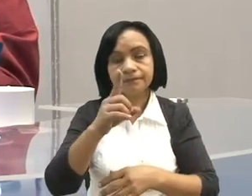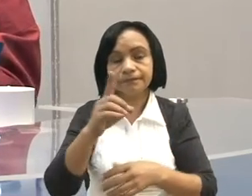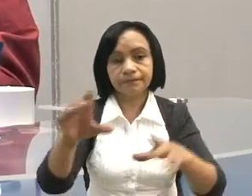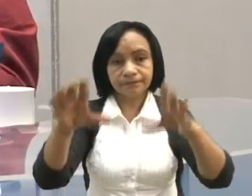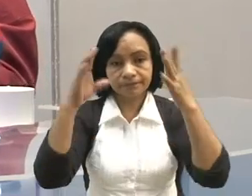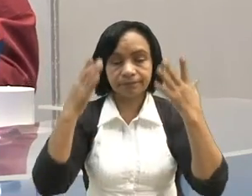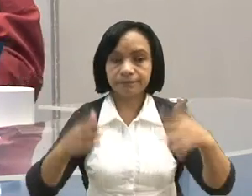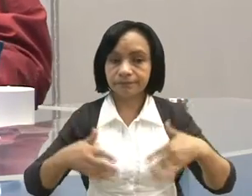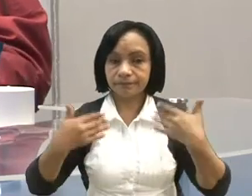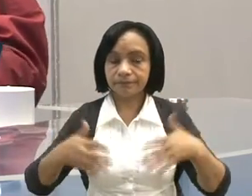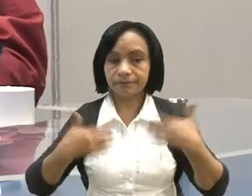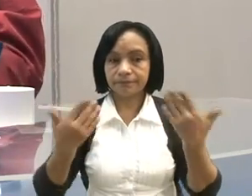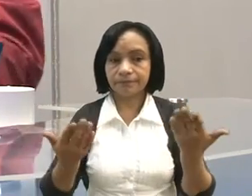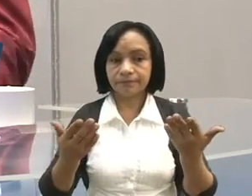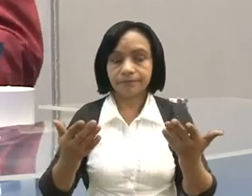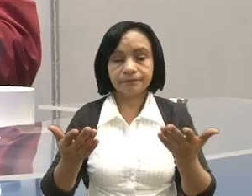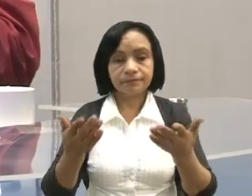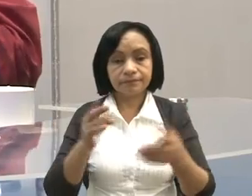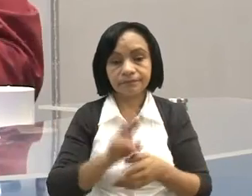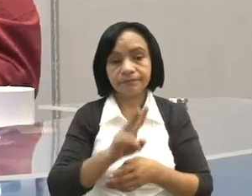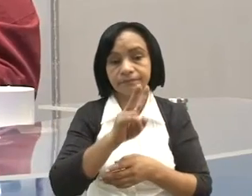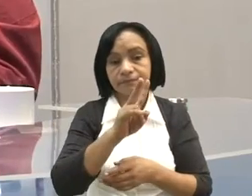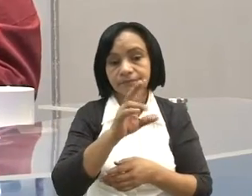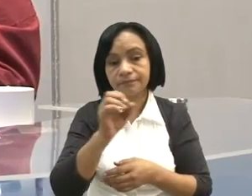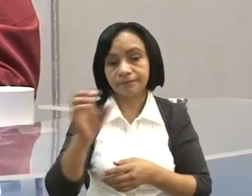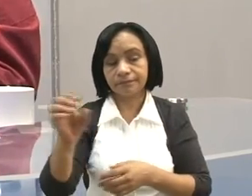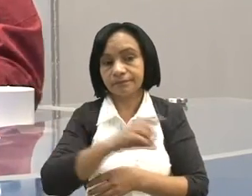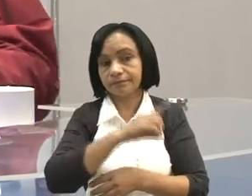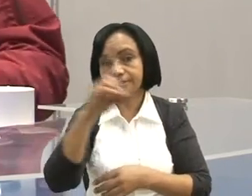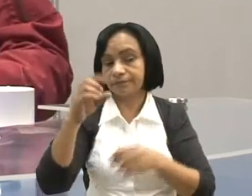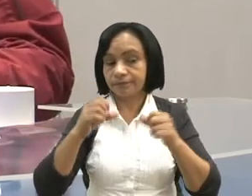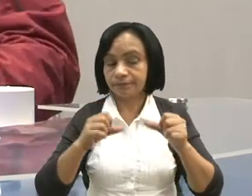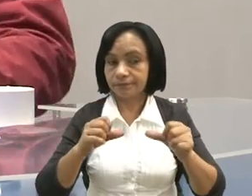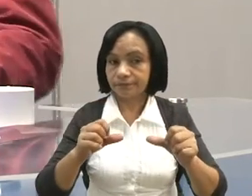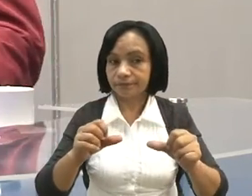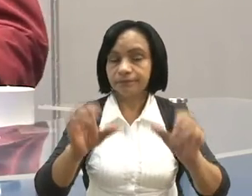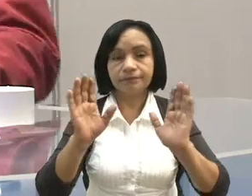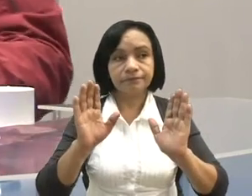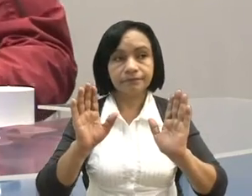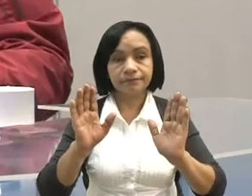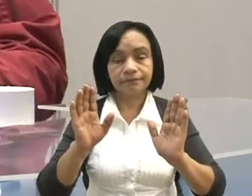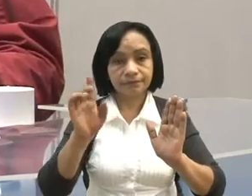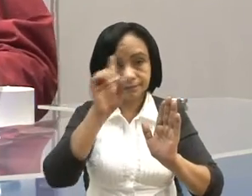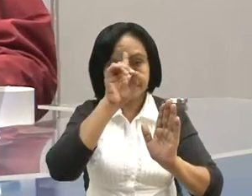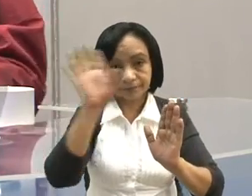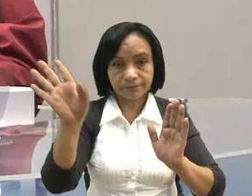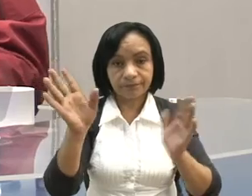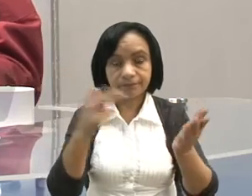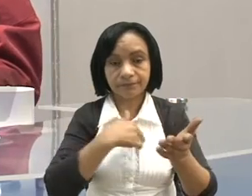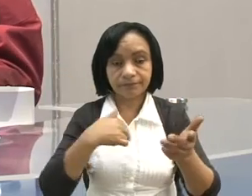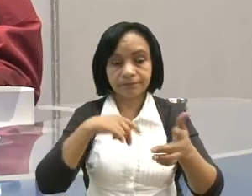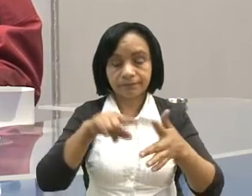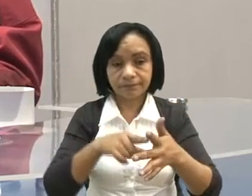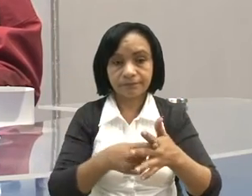todo el entusiasmo, sino que es una jornada de 200 días. Okay. ¿Ah? O sea, para que estemos claros, o sea, aquí